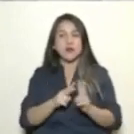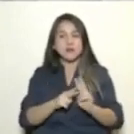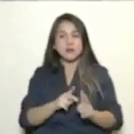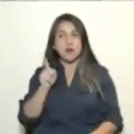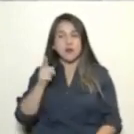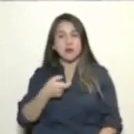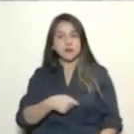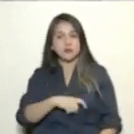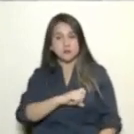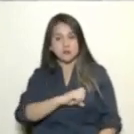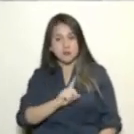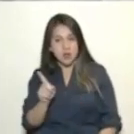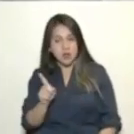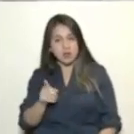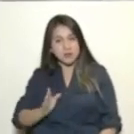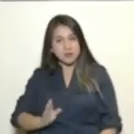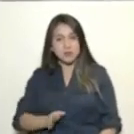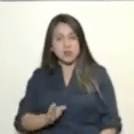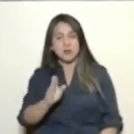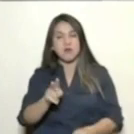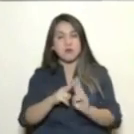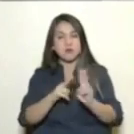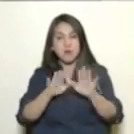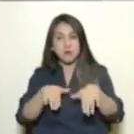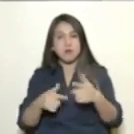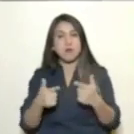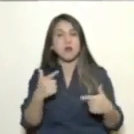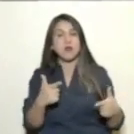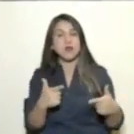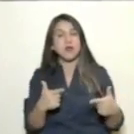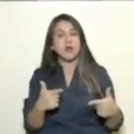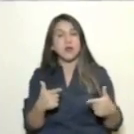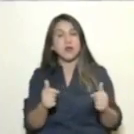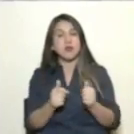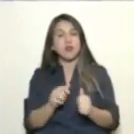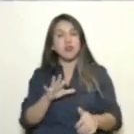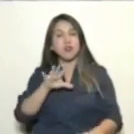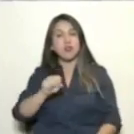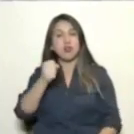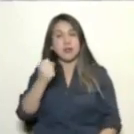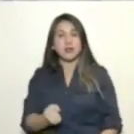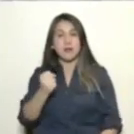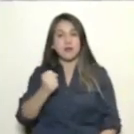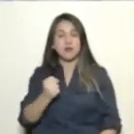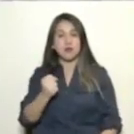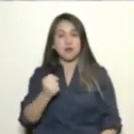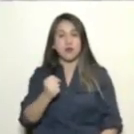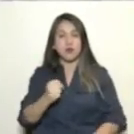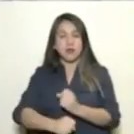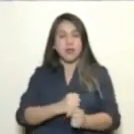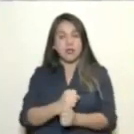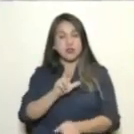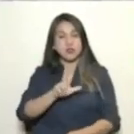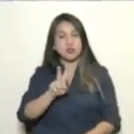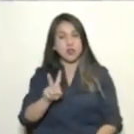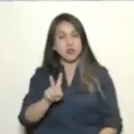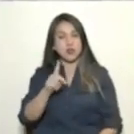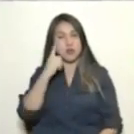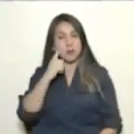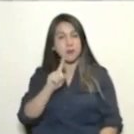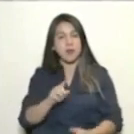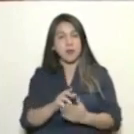España y seguimos aplicando la misma política con la cual conquistamos el poder el 82, pero